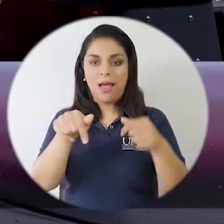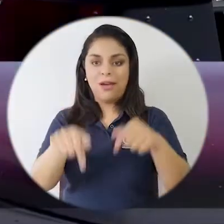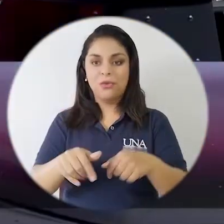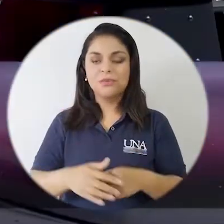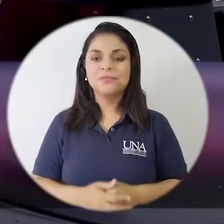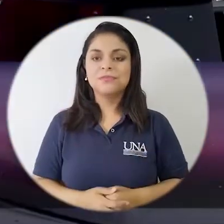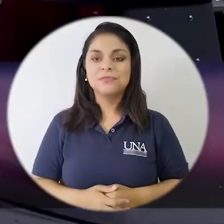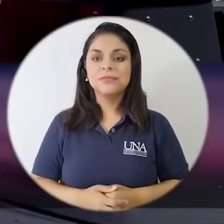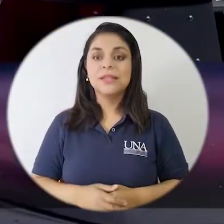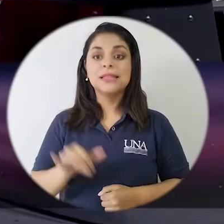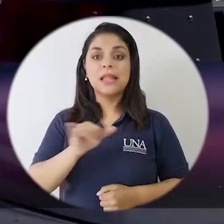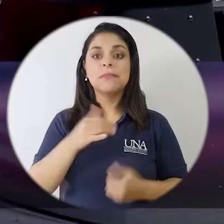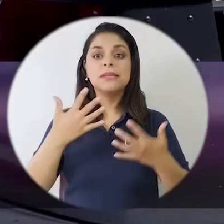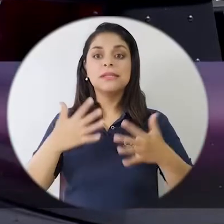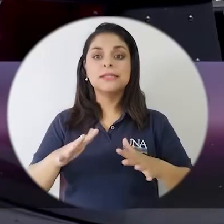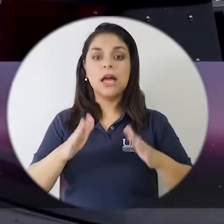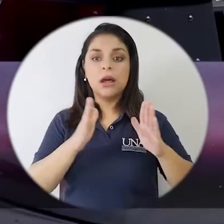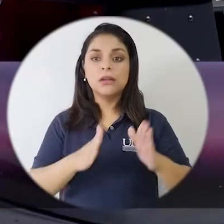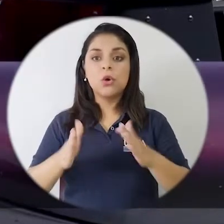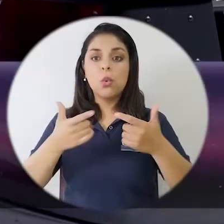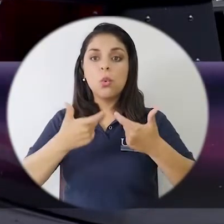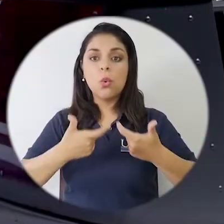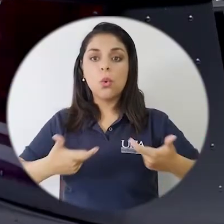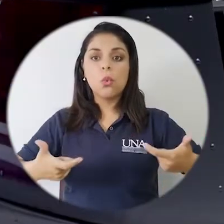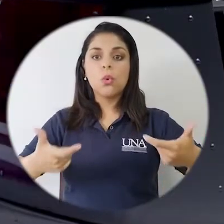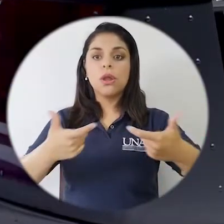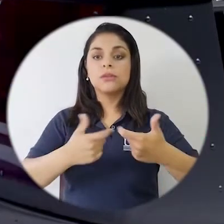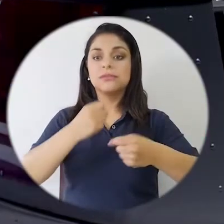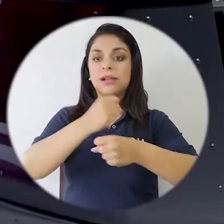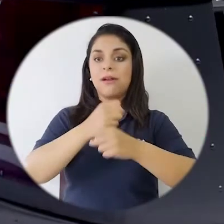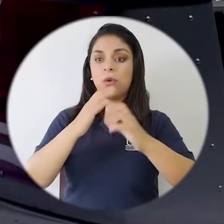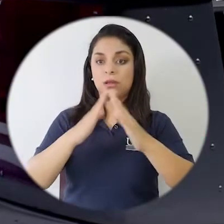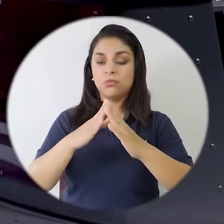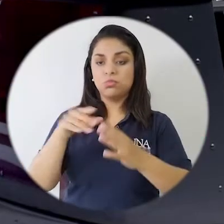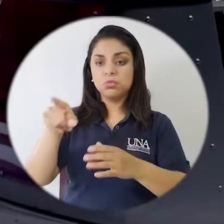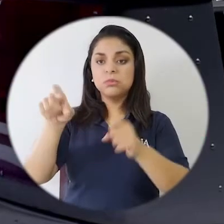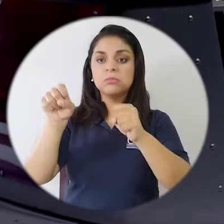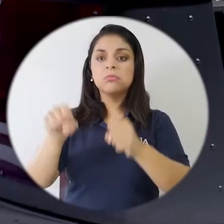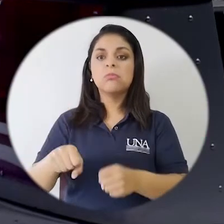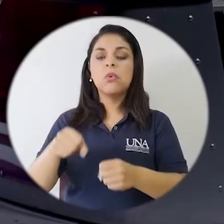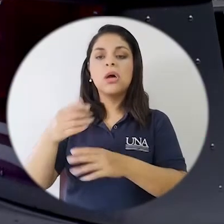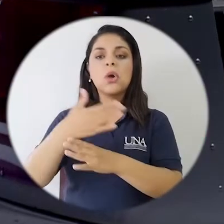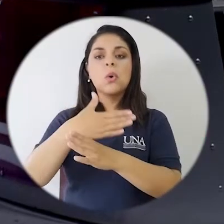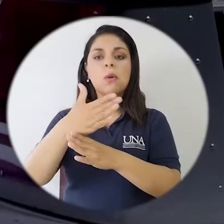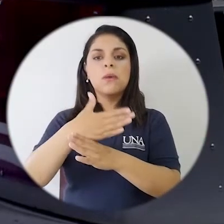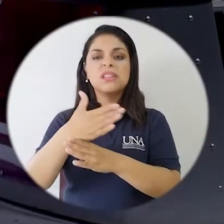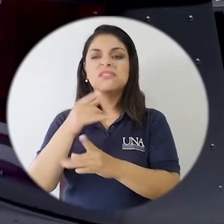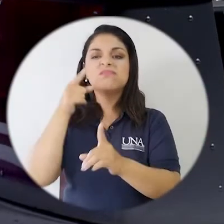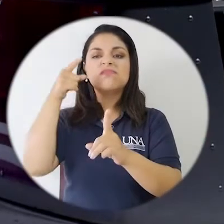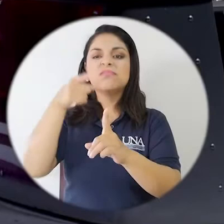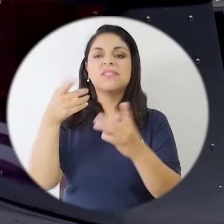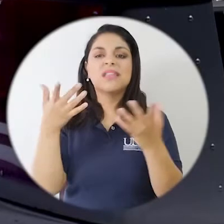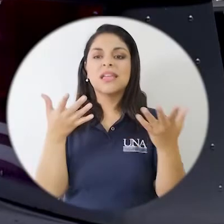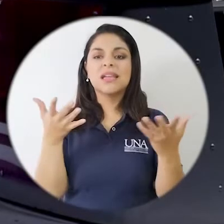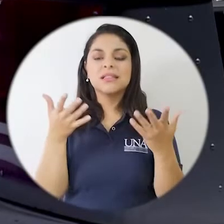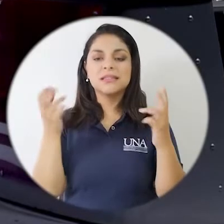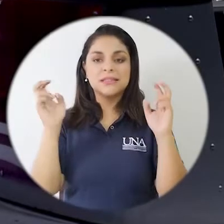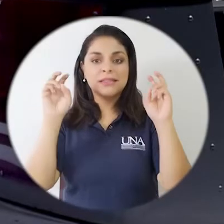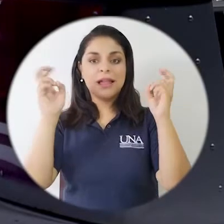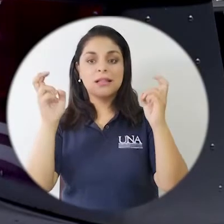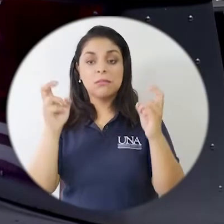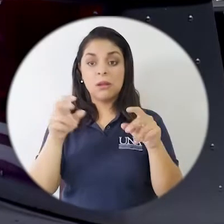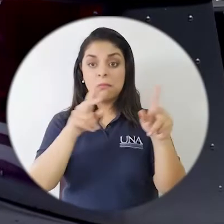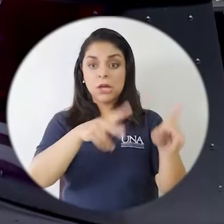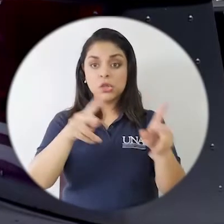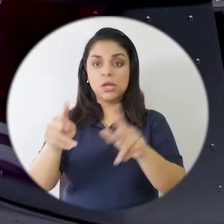En este marco, pues se está organizando también un congreso sobre teletrabajo. Tal vez si nos comparte, Marly, de qué se